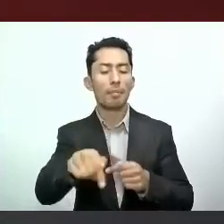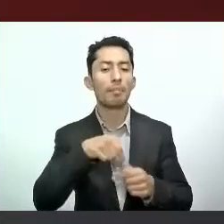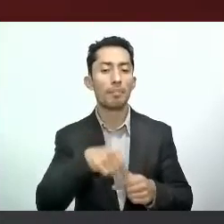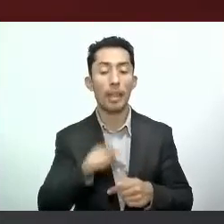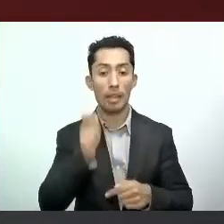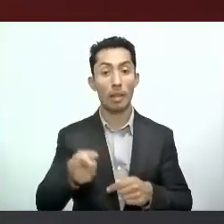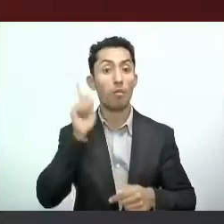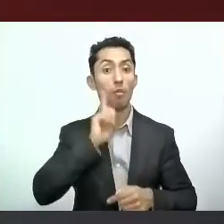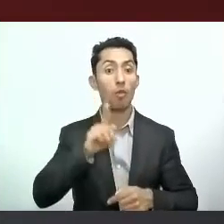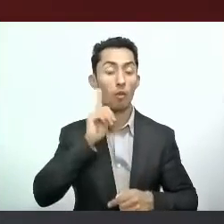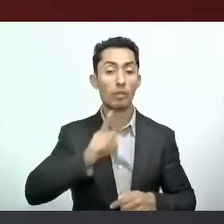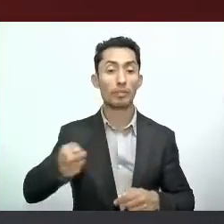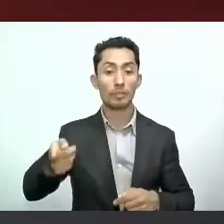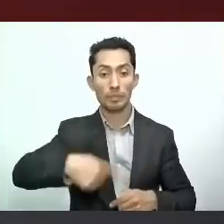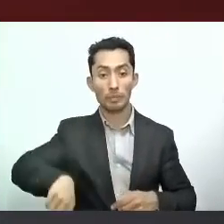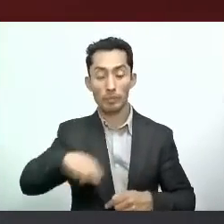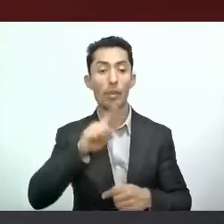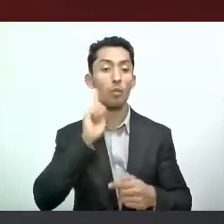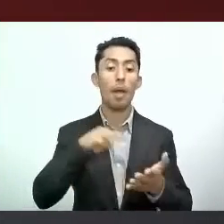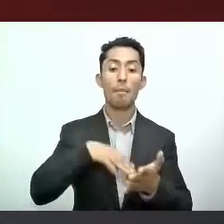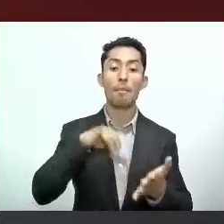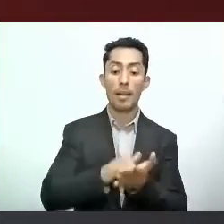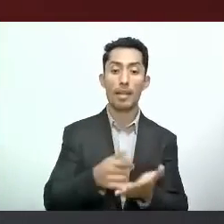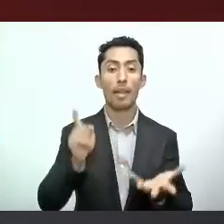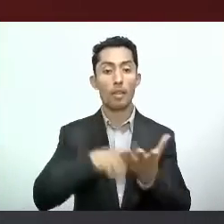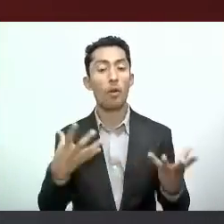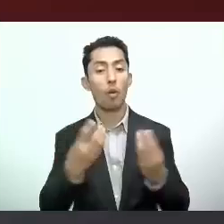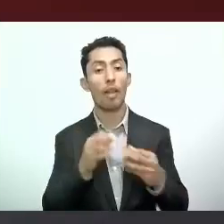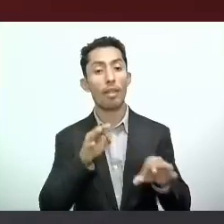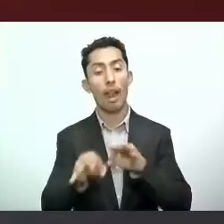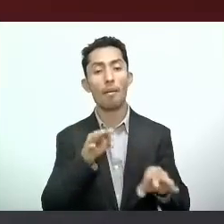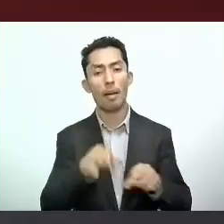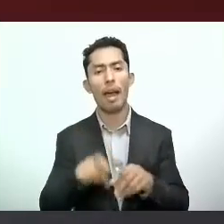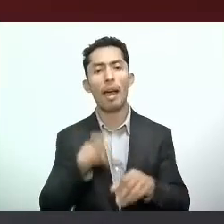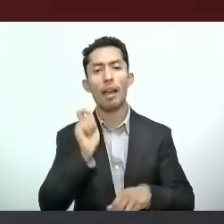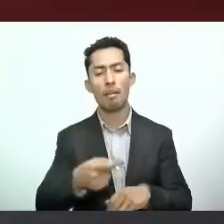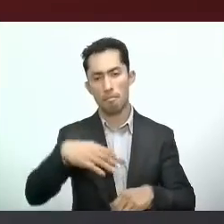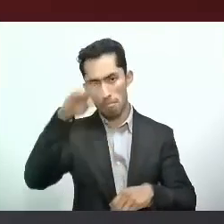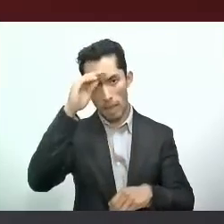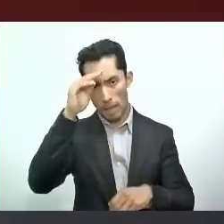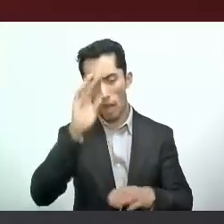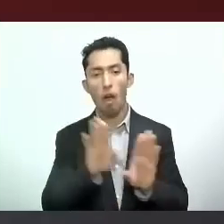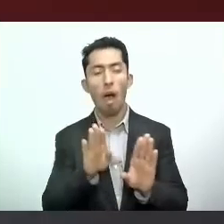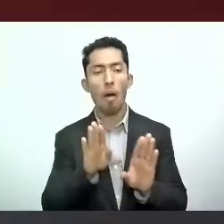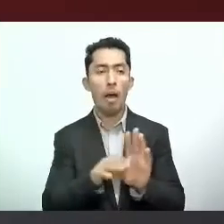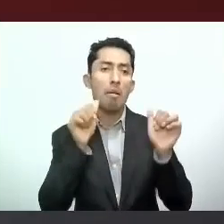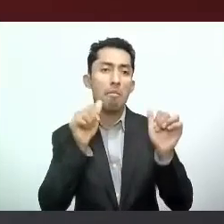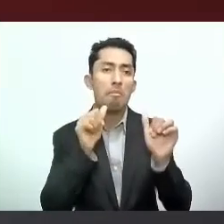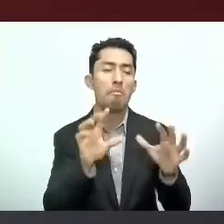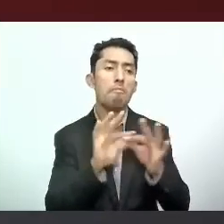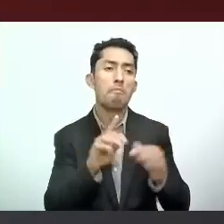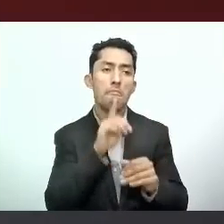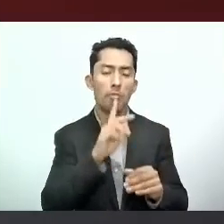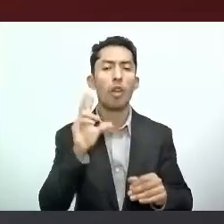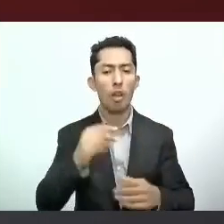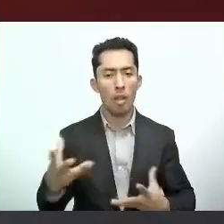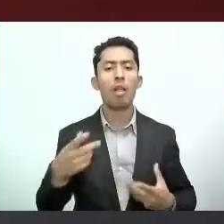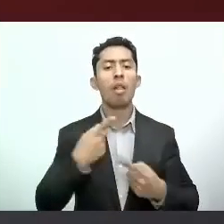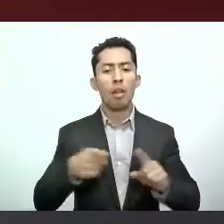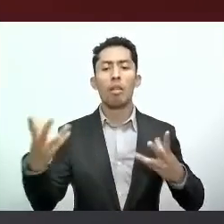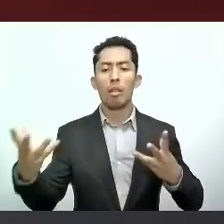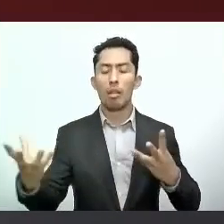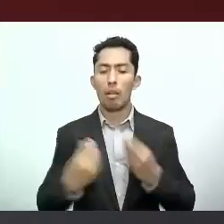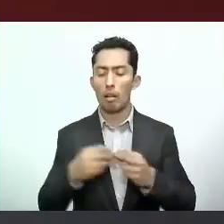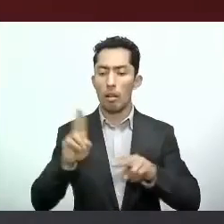mujeres mayas con las que se está trabajando, no únicamente verlas como receptoras, sino sentarnos con ellas, hacer grupos